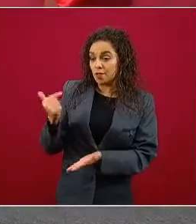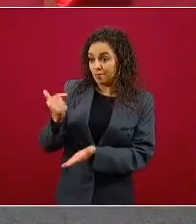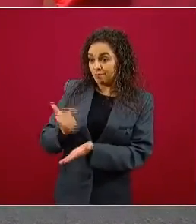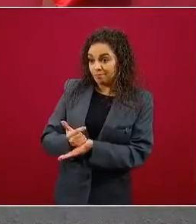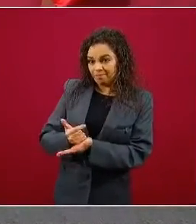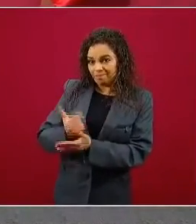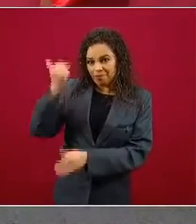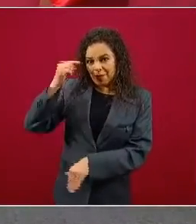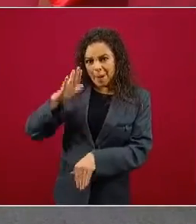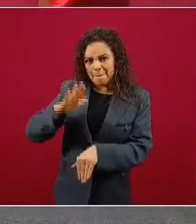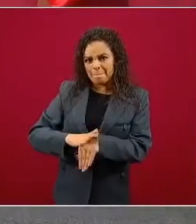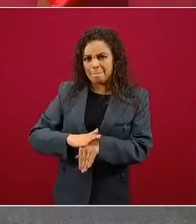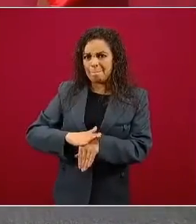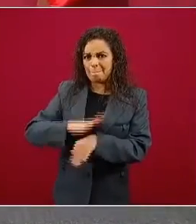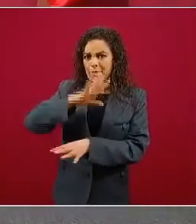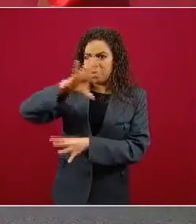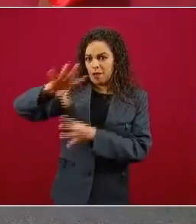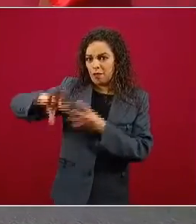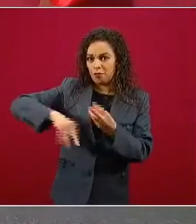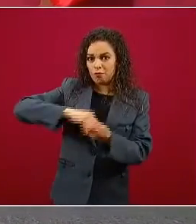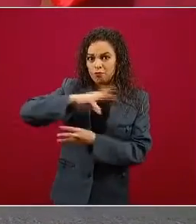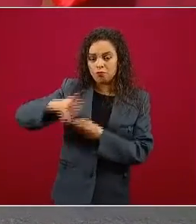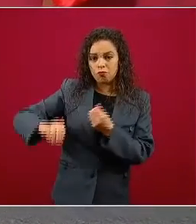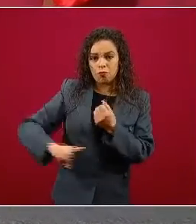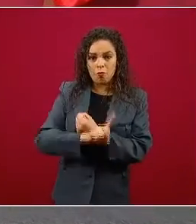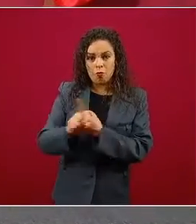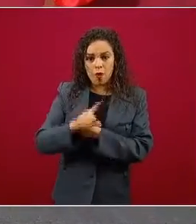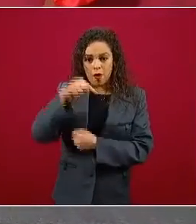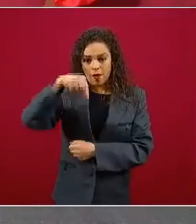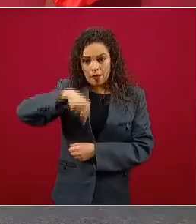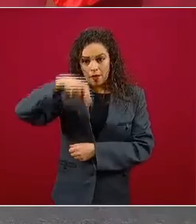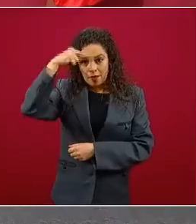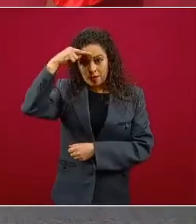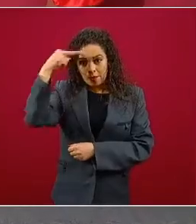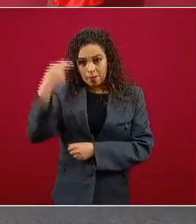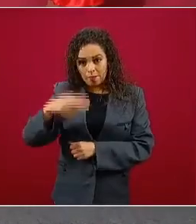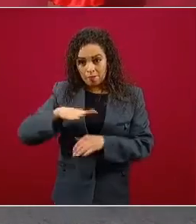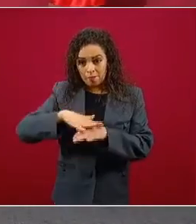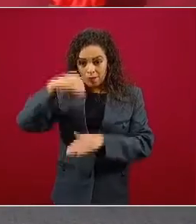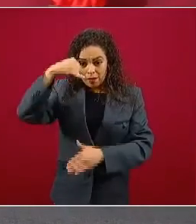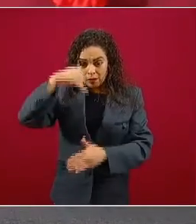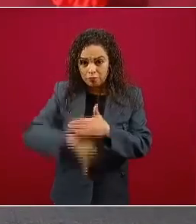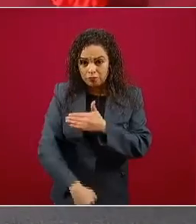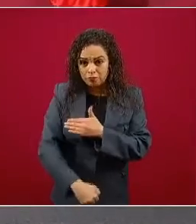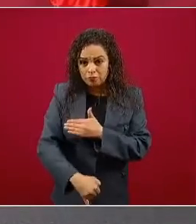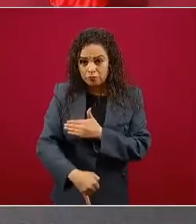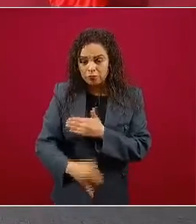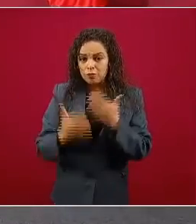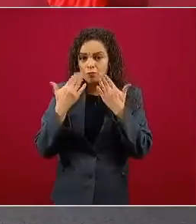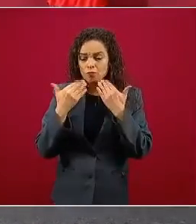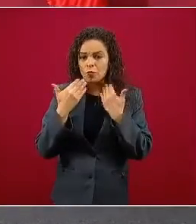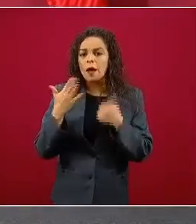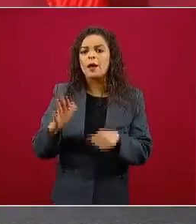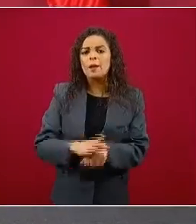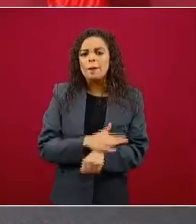si no se ha profundizado más en la crisis de México, ha sido, entre otras